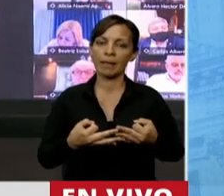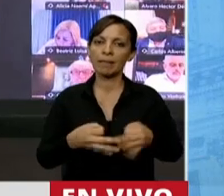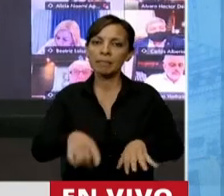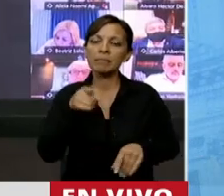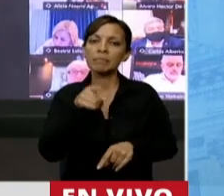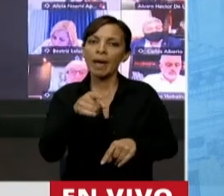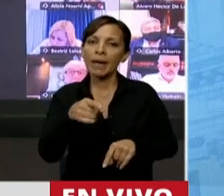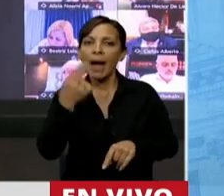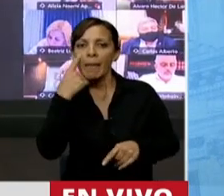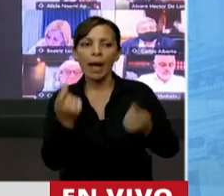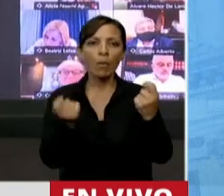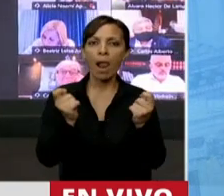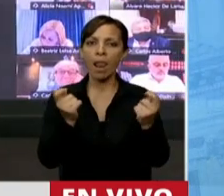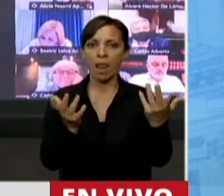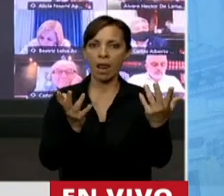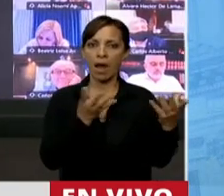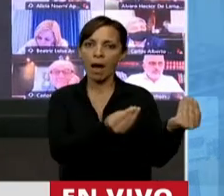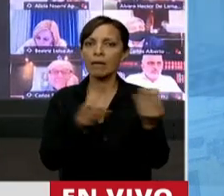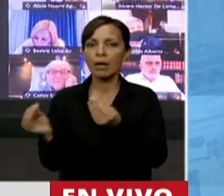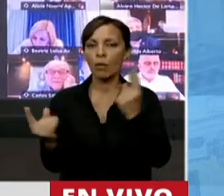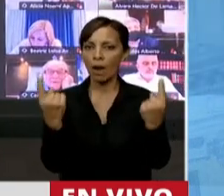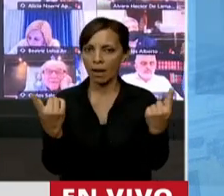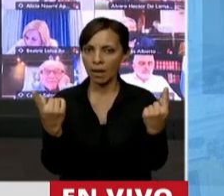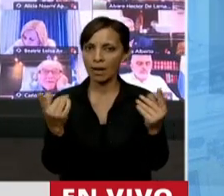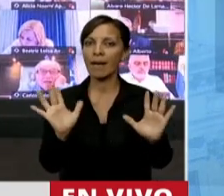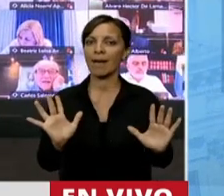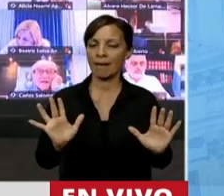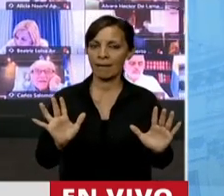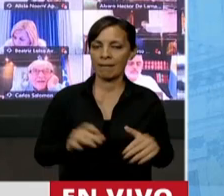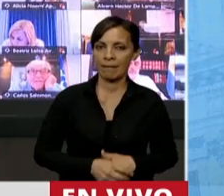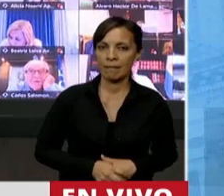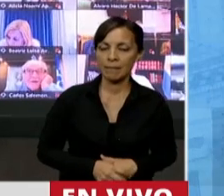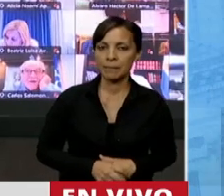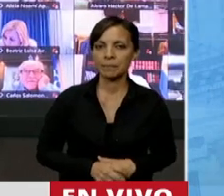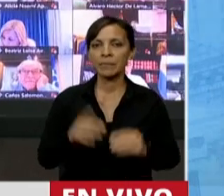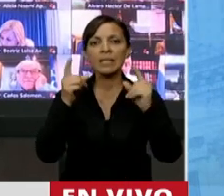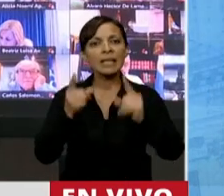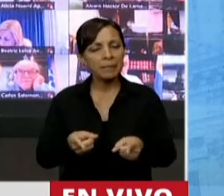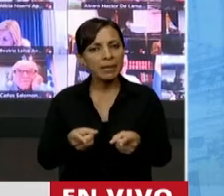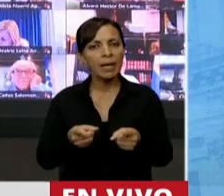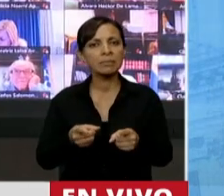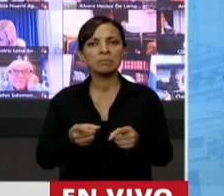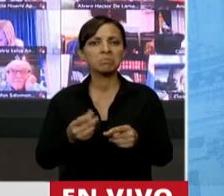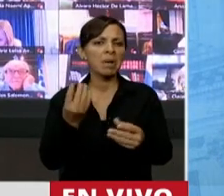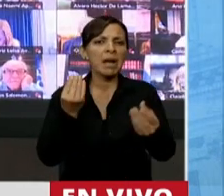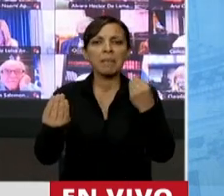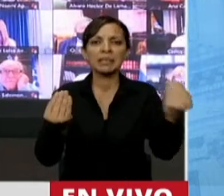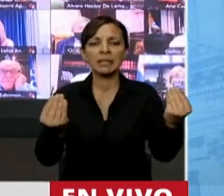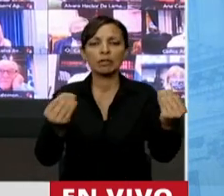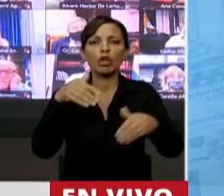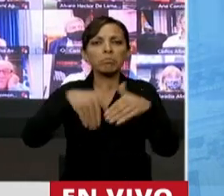revelan los intereses que defiende cada espacio político. Incluso más allá de la representatividad